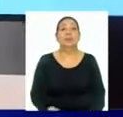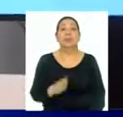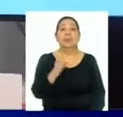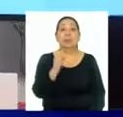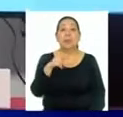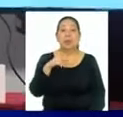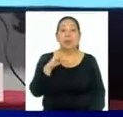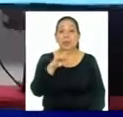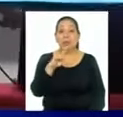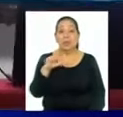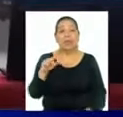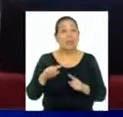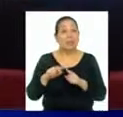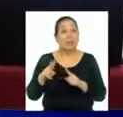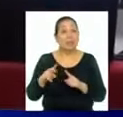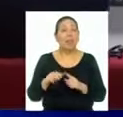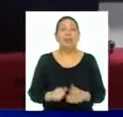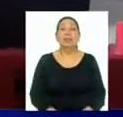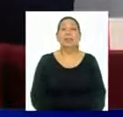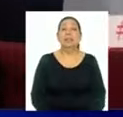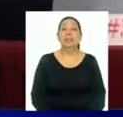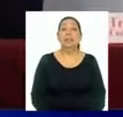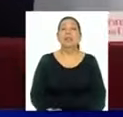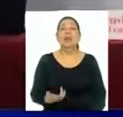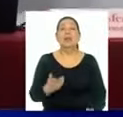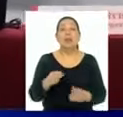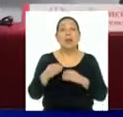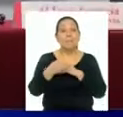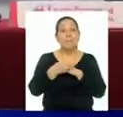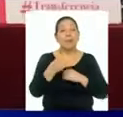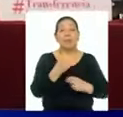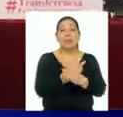Canal 31 Televisión y Radio IEMSA de Lambayeque.